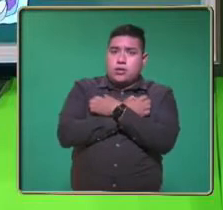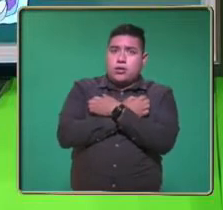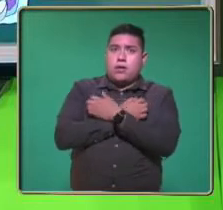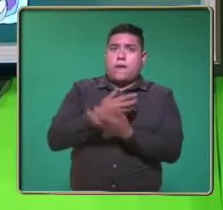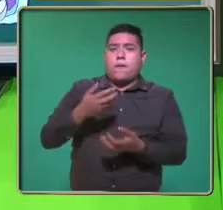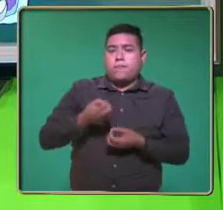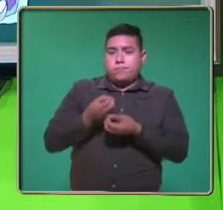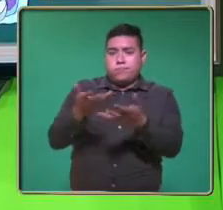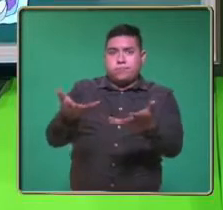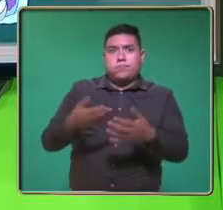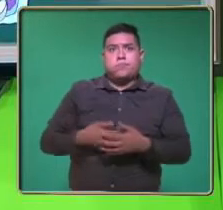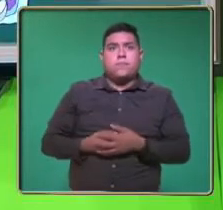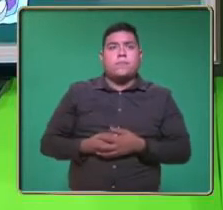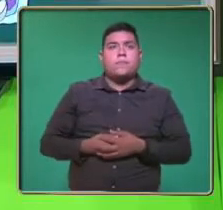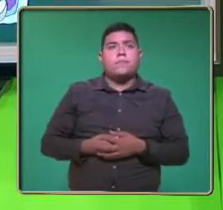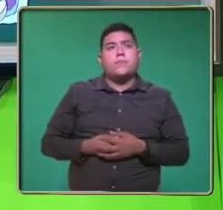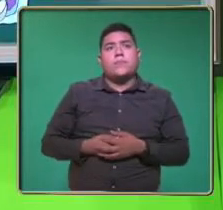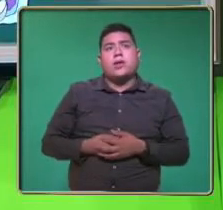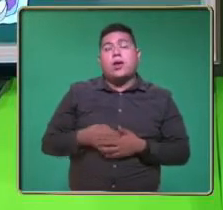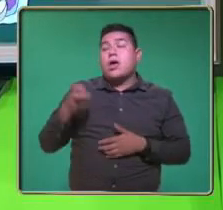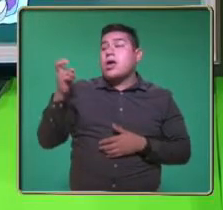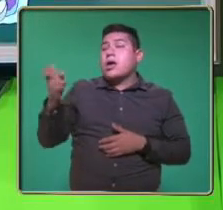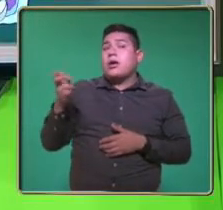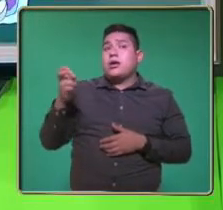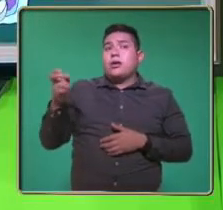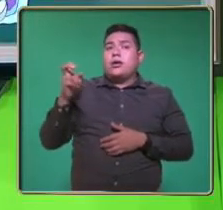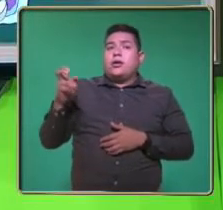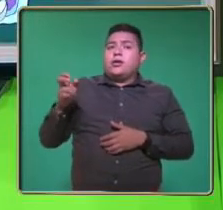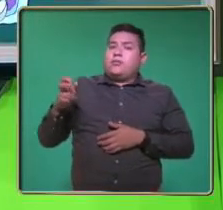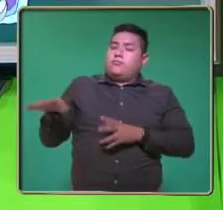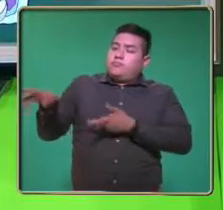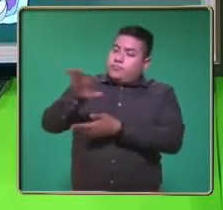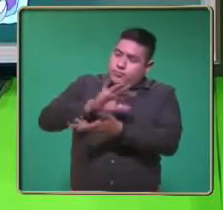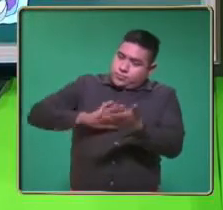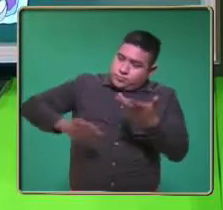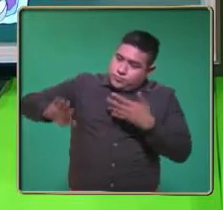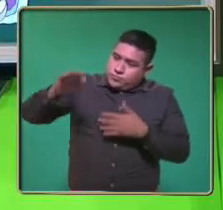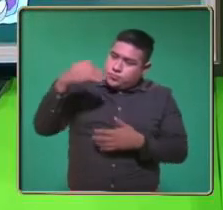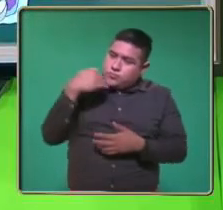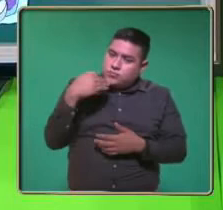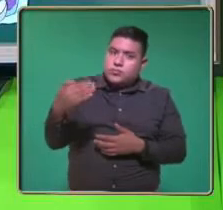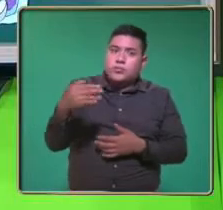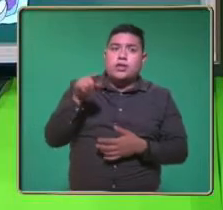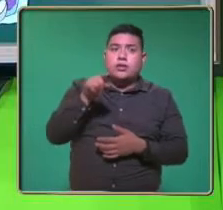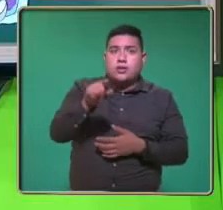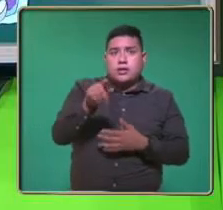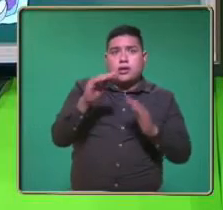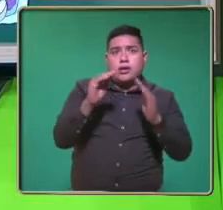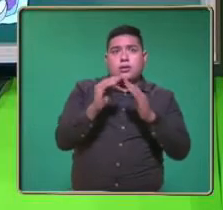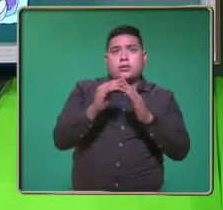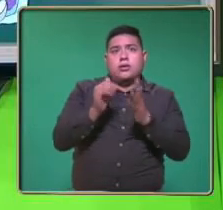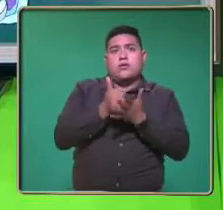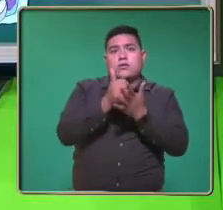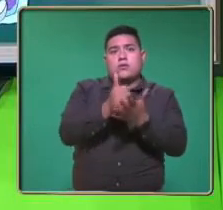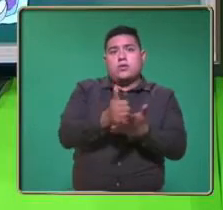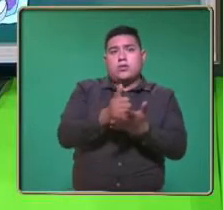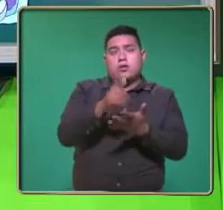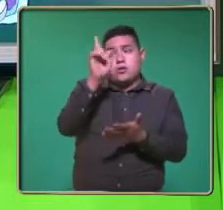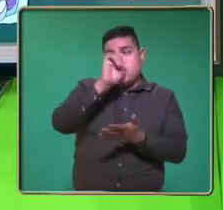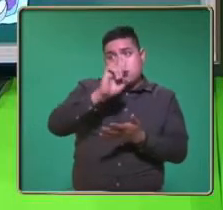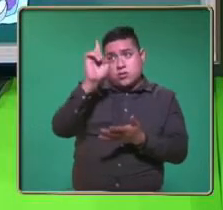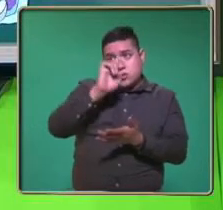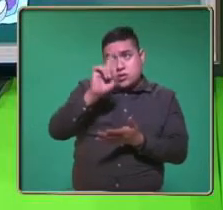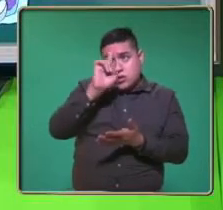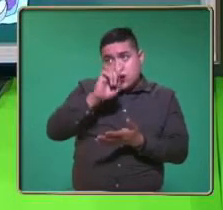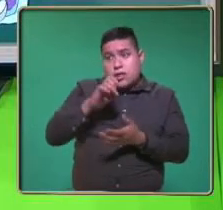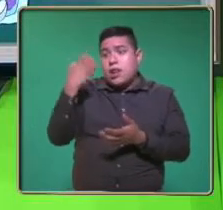Bien, entonces, este establecimiento de relaciones positivas va a ayudar tanto a ti en casa con las sugerencias que te hagan